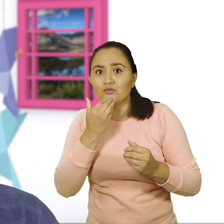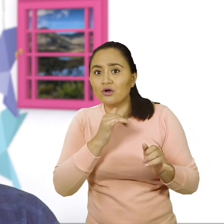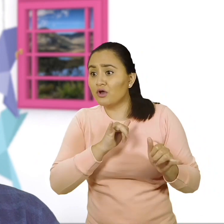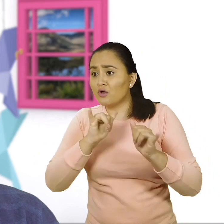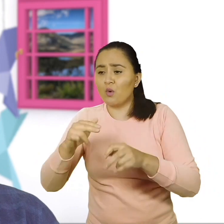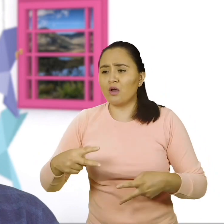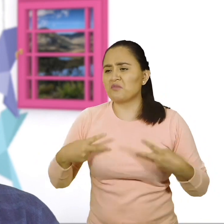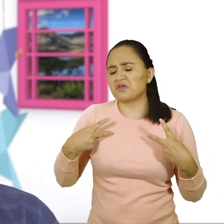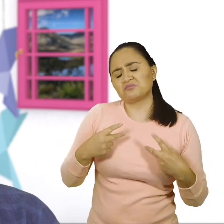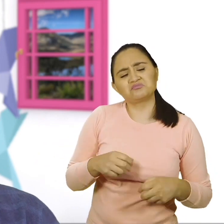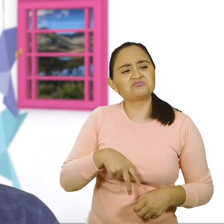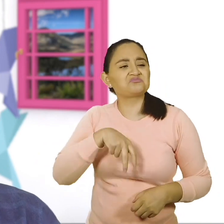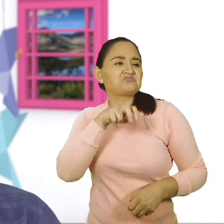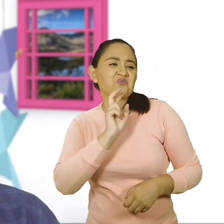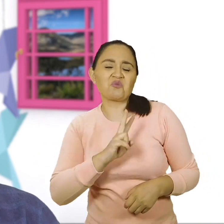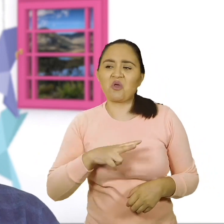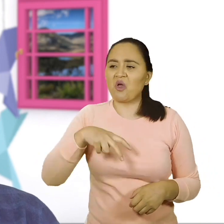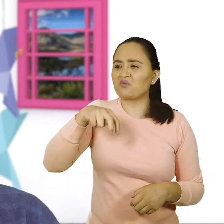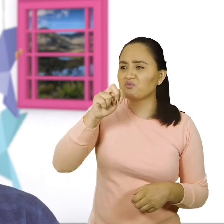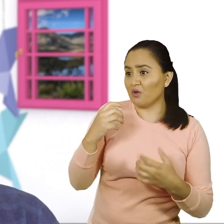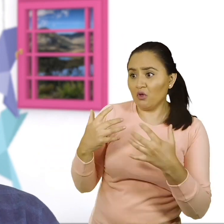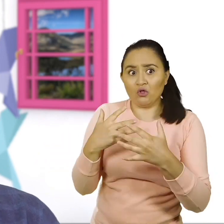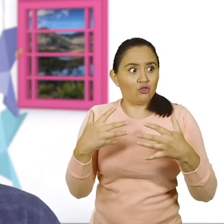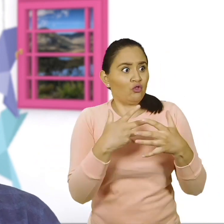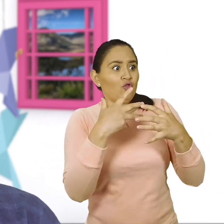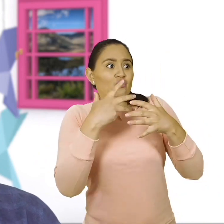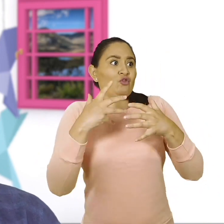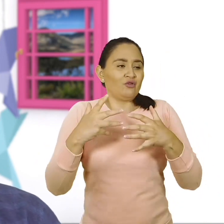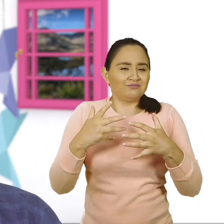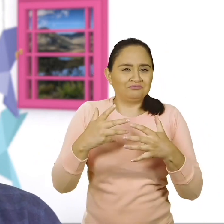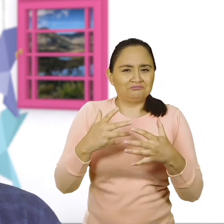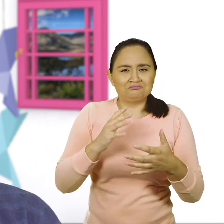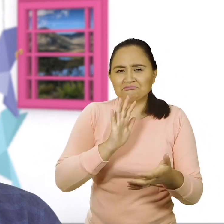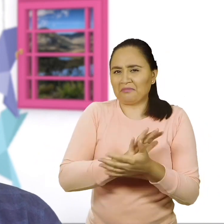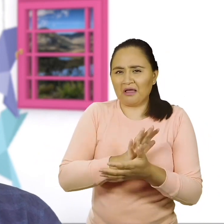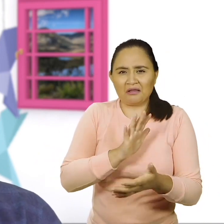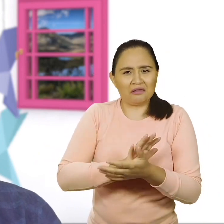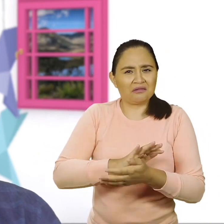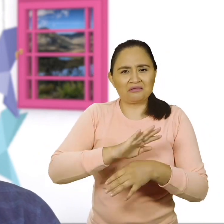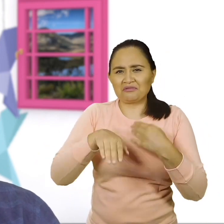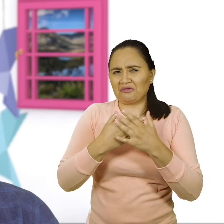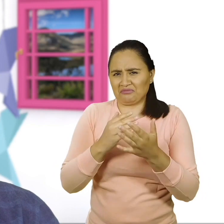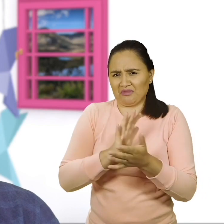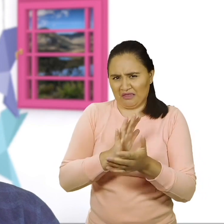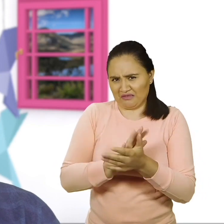vida como por un tobogán, no le importa sino el vértigo y el tarantantán.